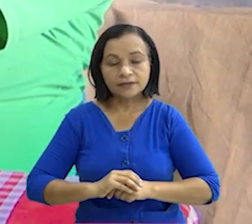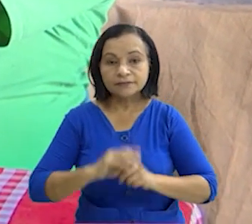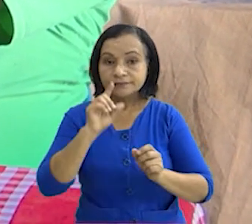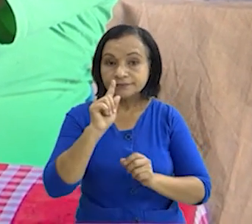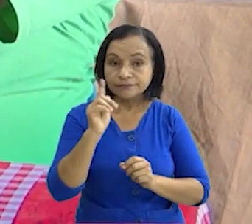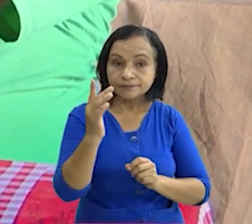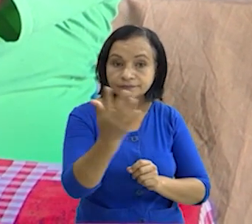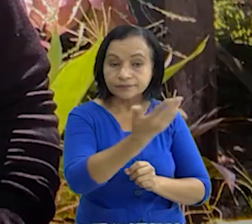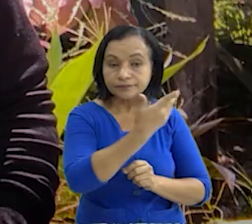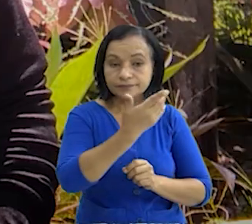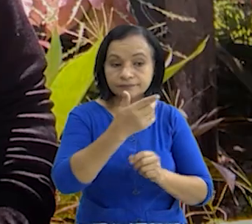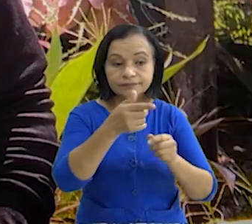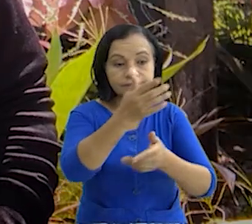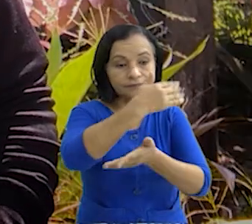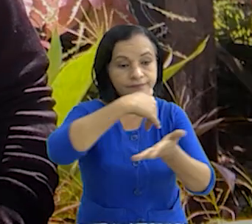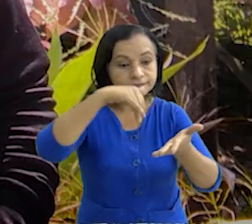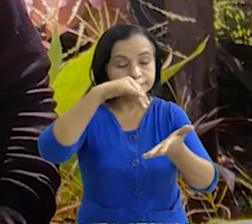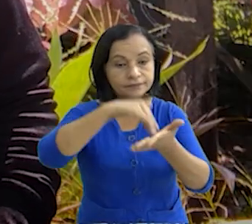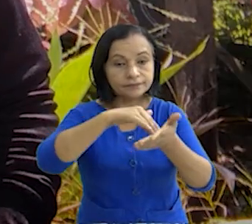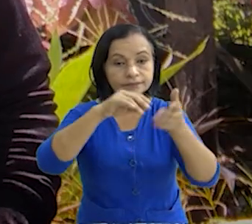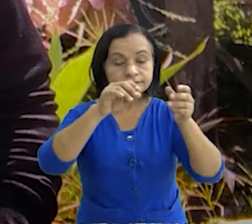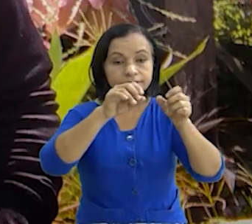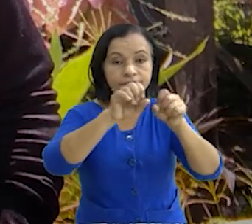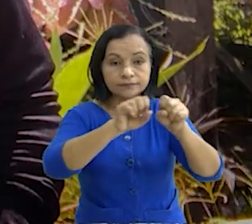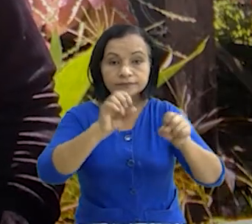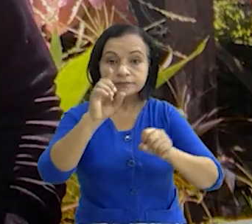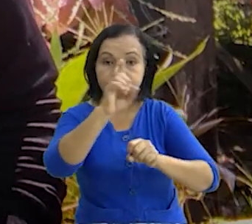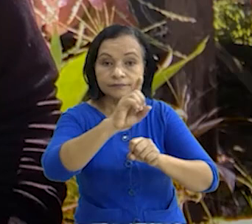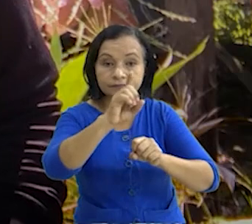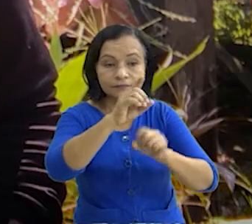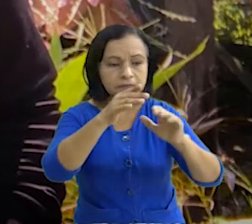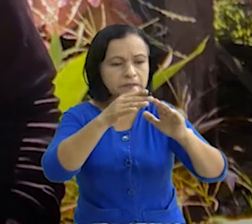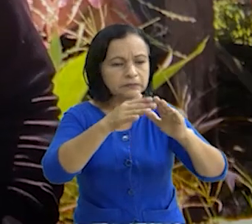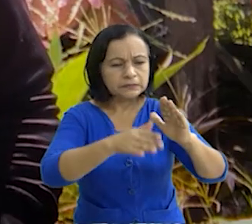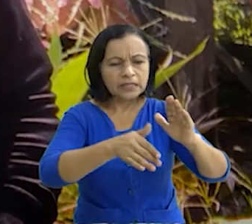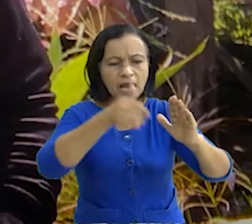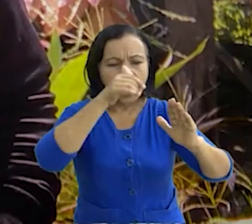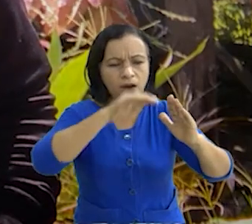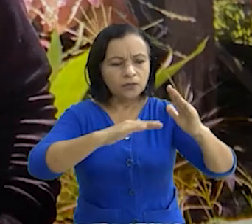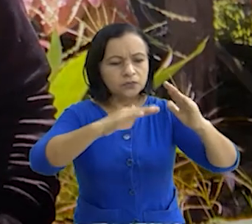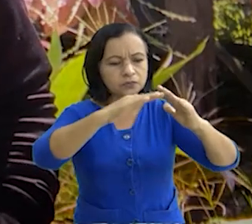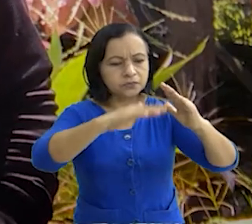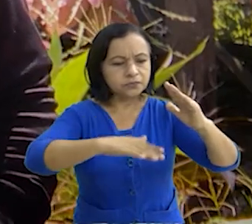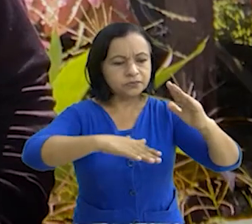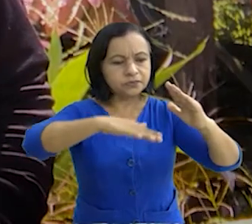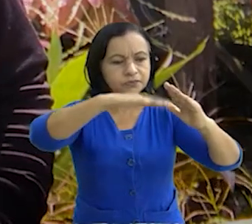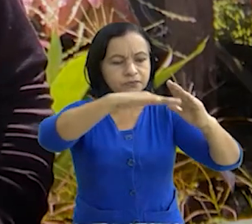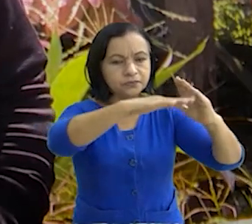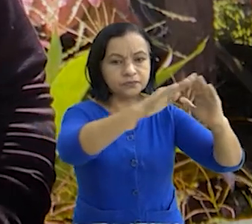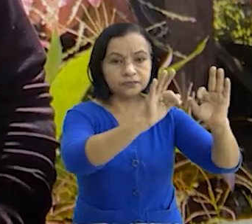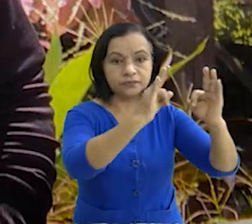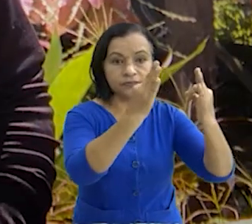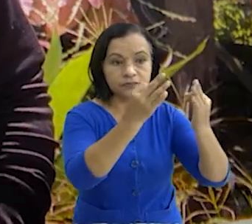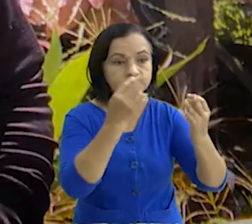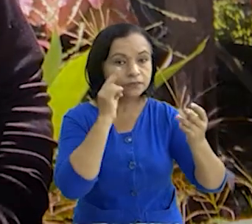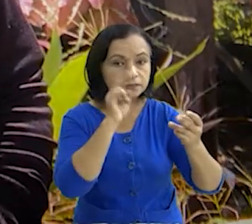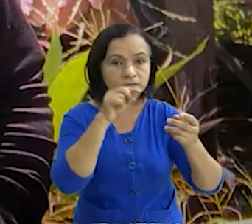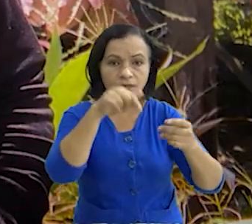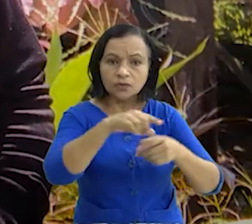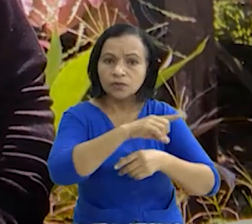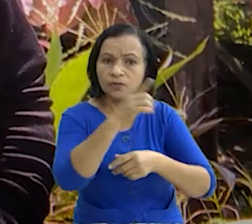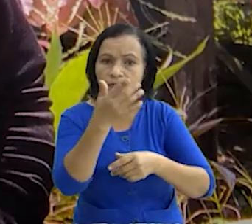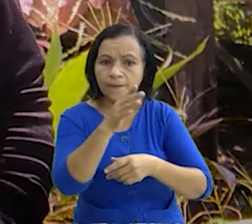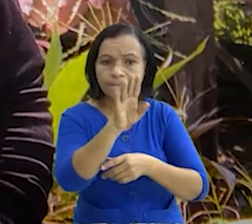Todo lo que es la parte central del municipio de Santo Domingo completamente quedó inundada, ¿verdad? La familia, hacíamos un recuento hoy que